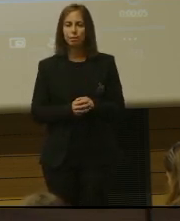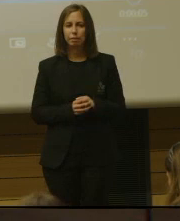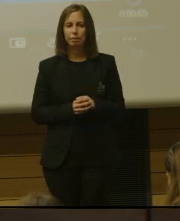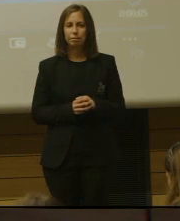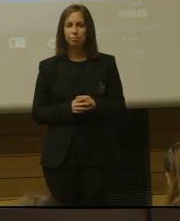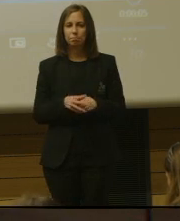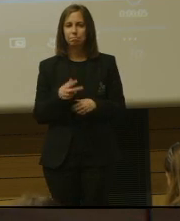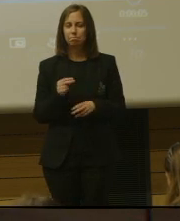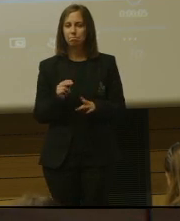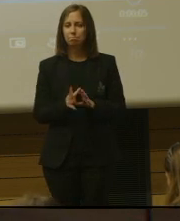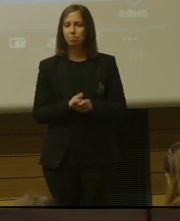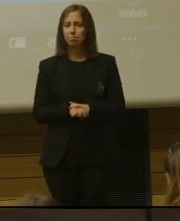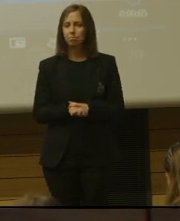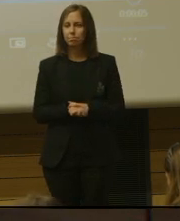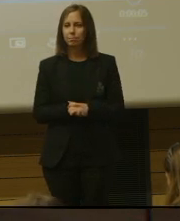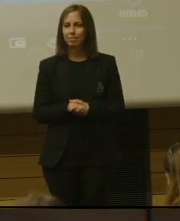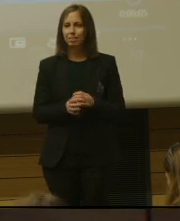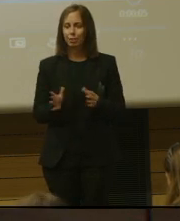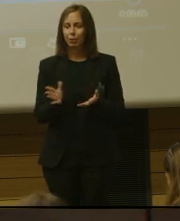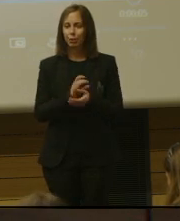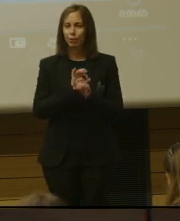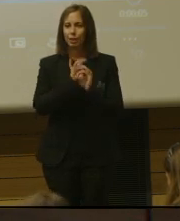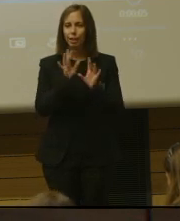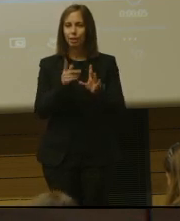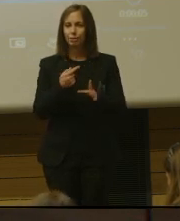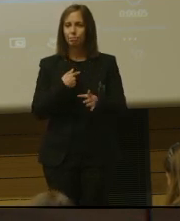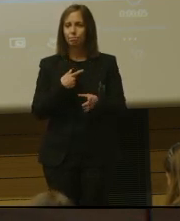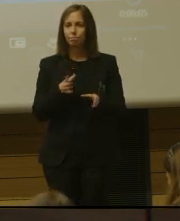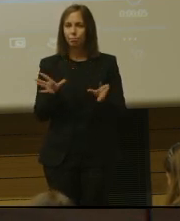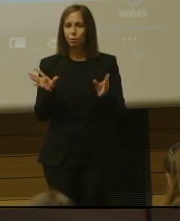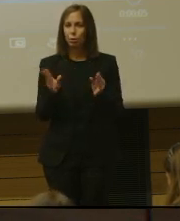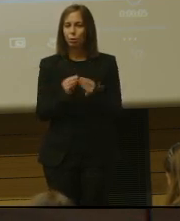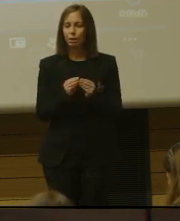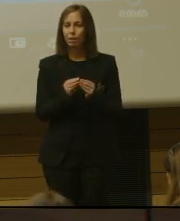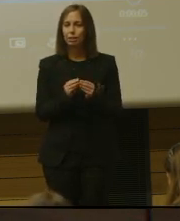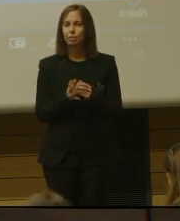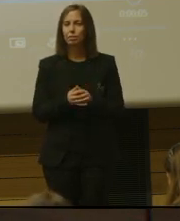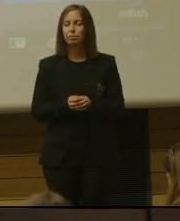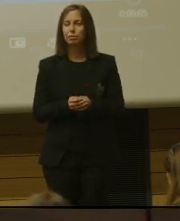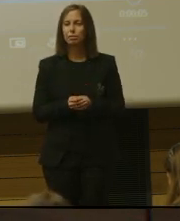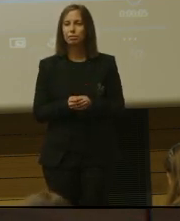¿No? Ha quedado muy claro. Bueno, yo por concluir y hacer un pequeño,